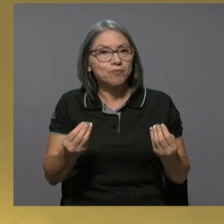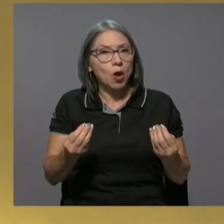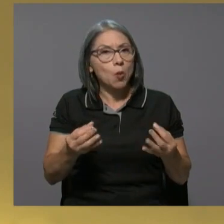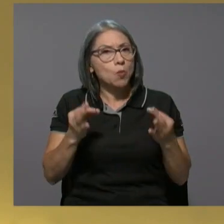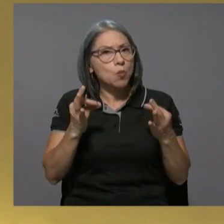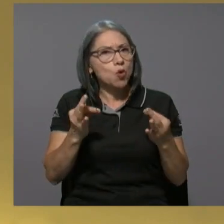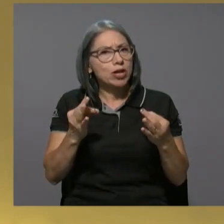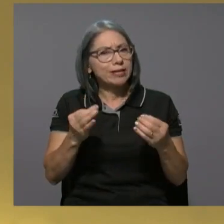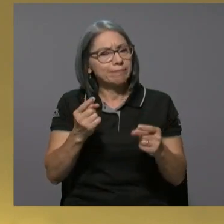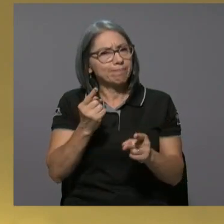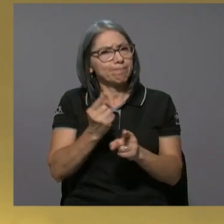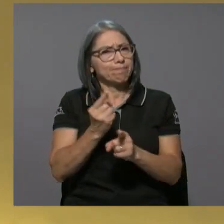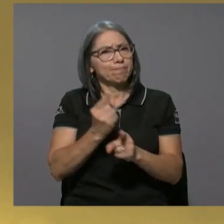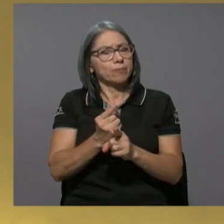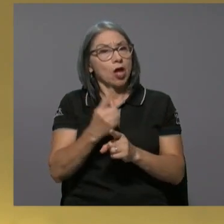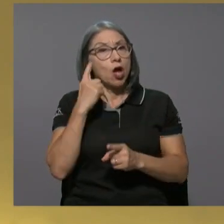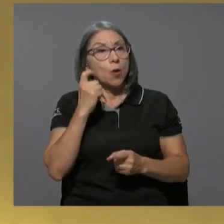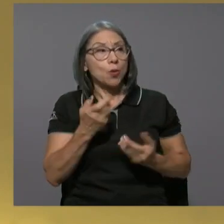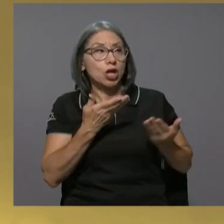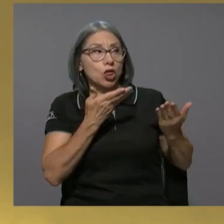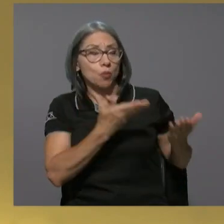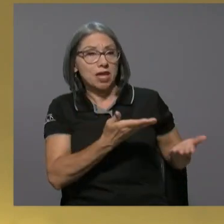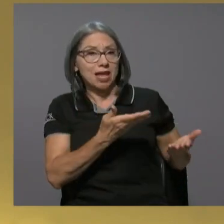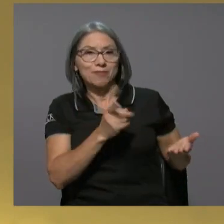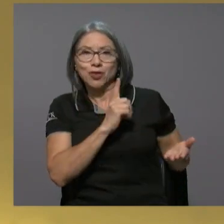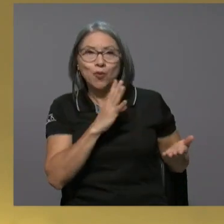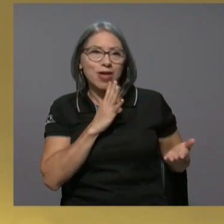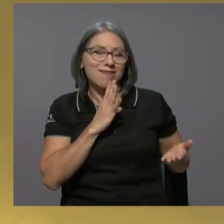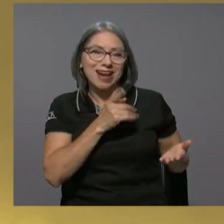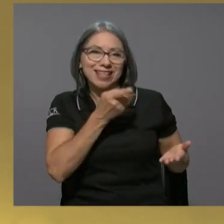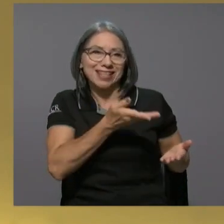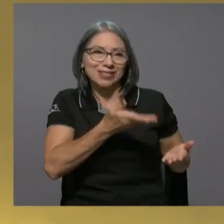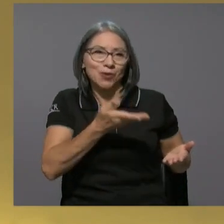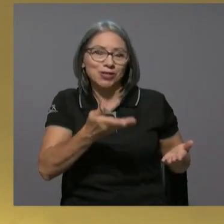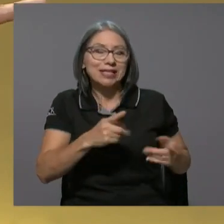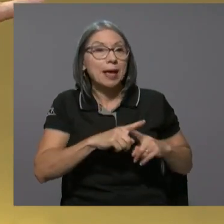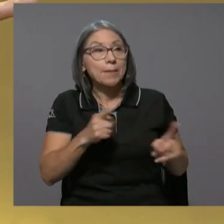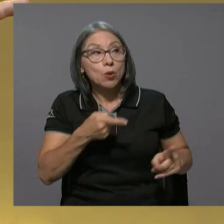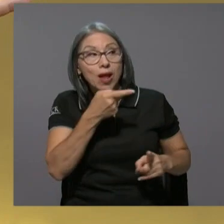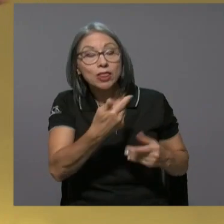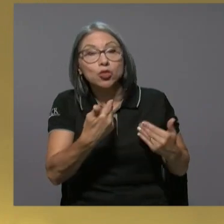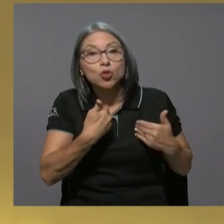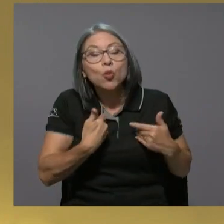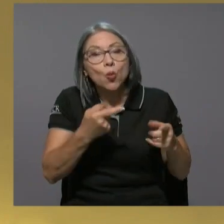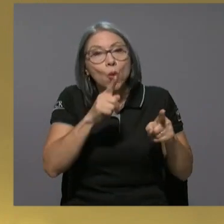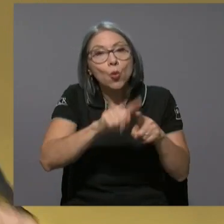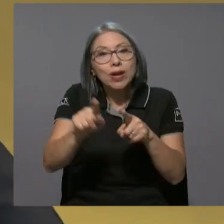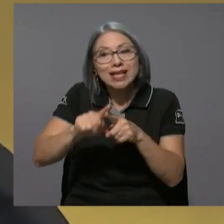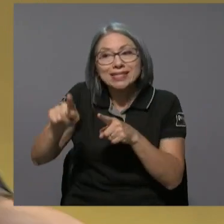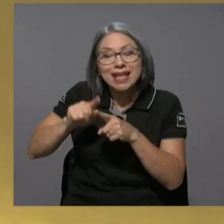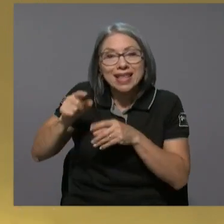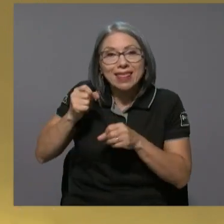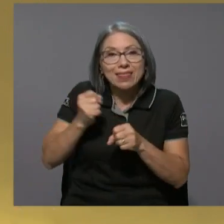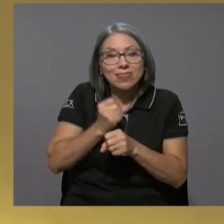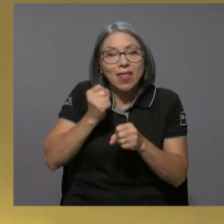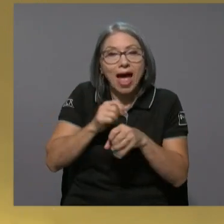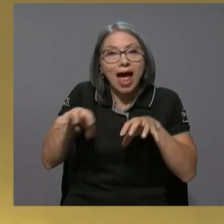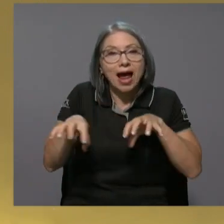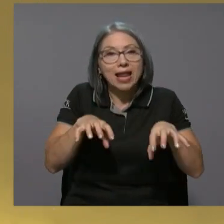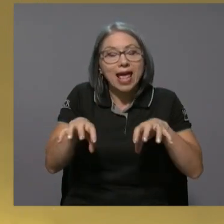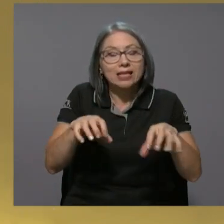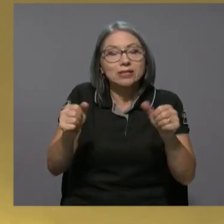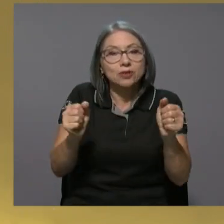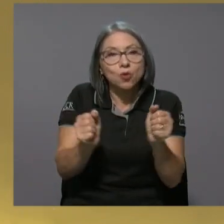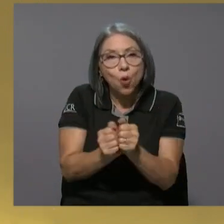aterrizados, porque don Miguel, y no voy a hablar de esas cosas, tuvo una serie de tareas con